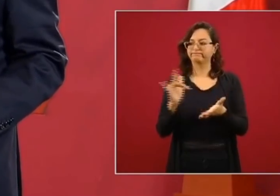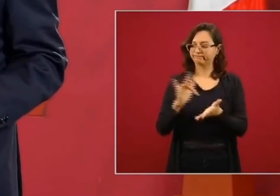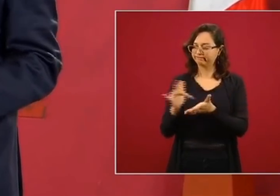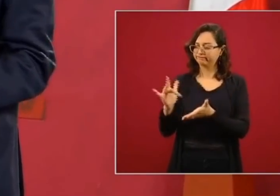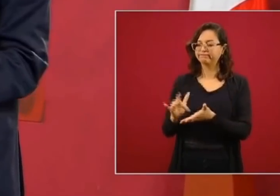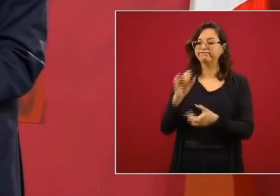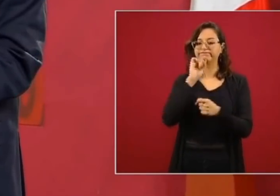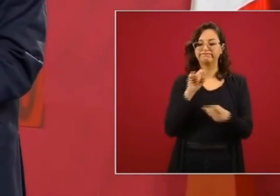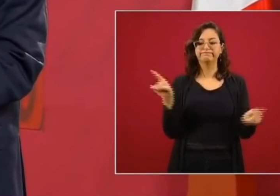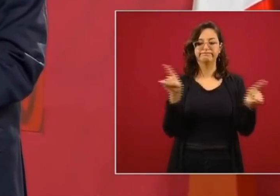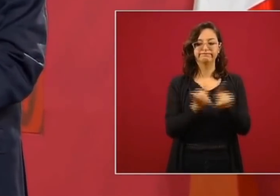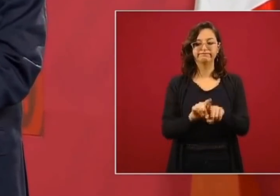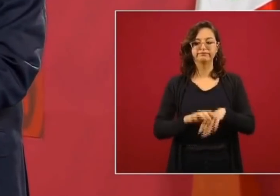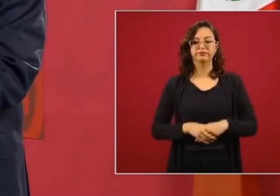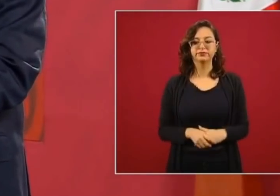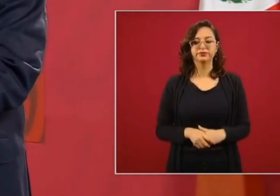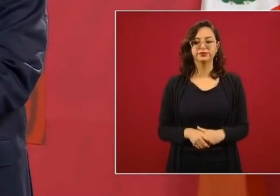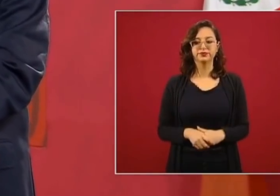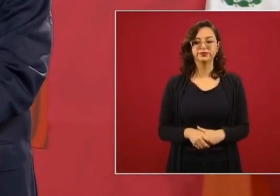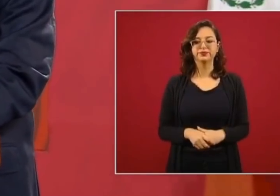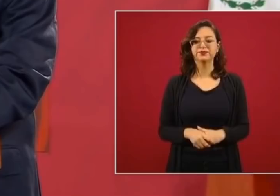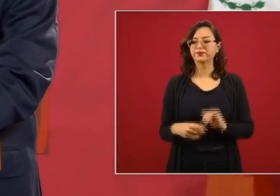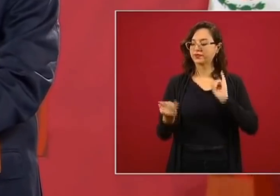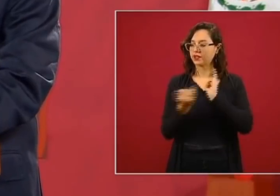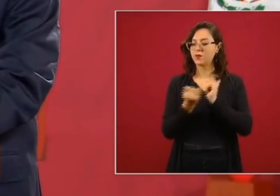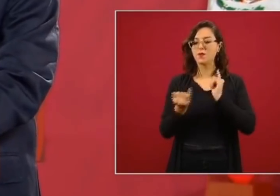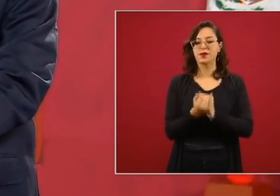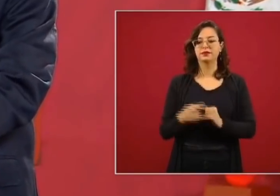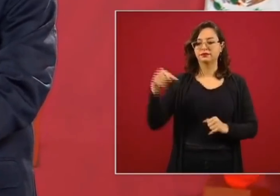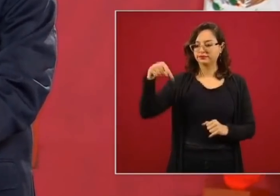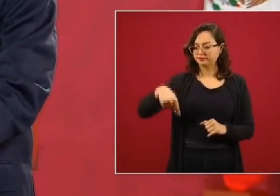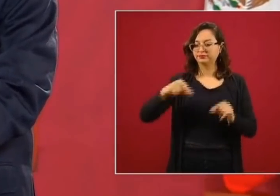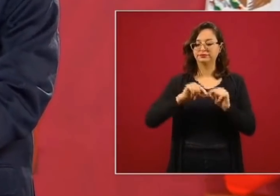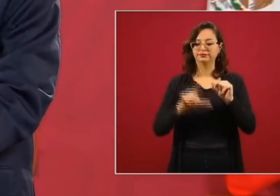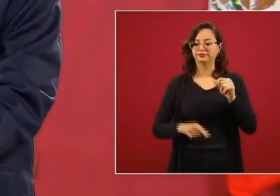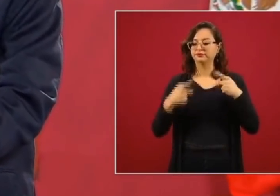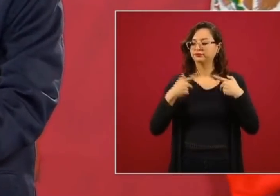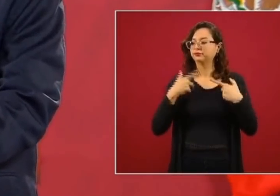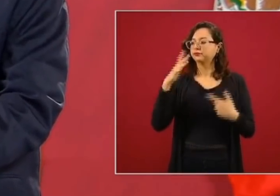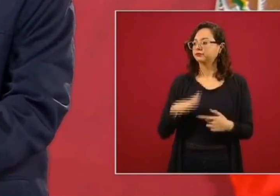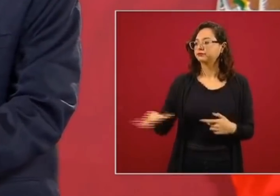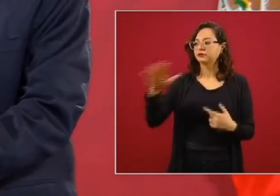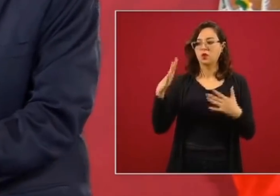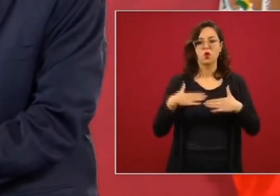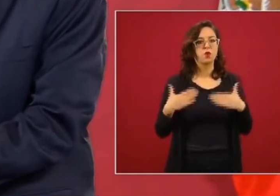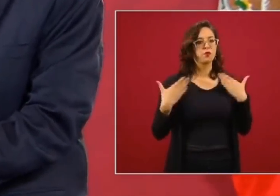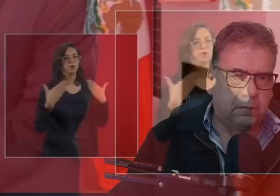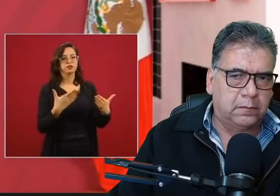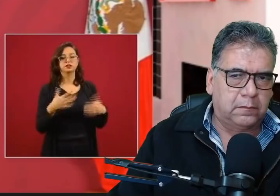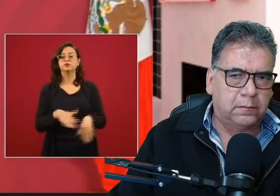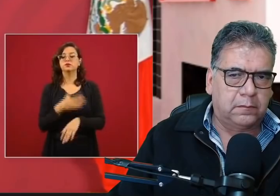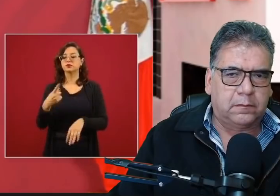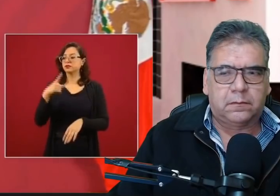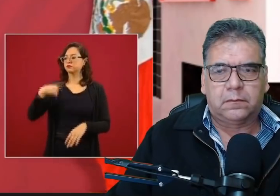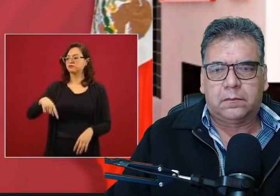Agradecerles lo mismo por su confianza, porque fuimos a representar